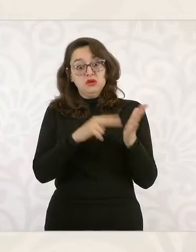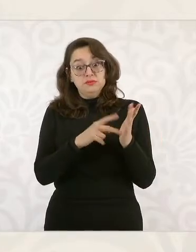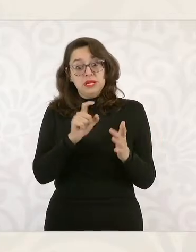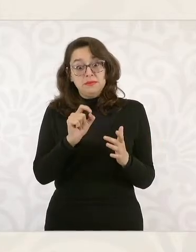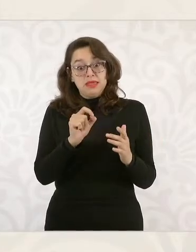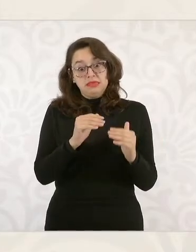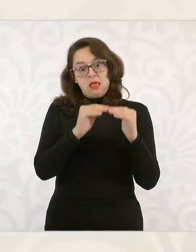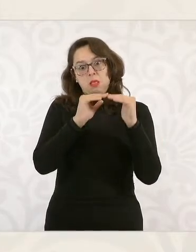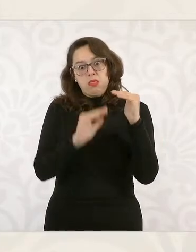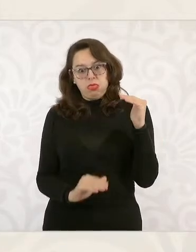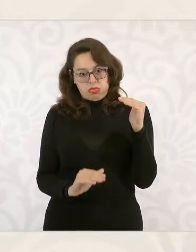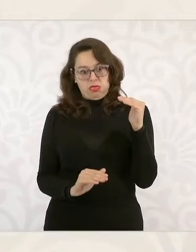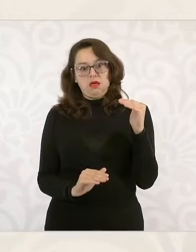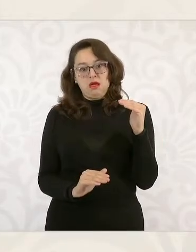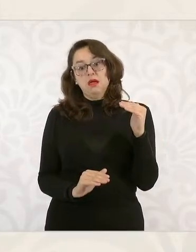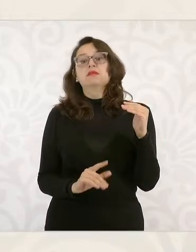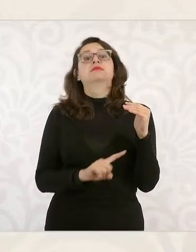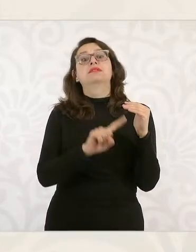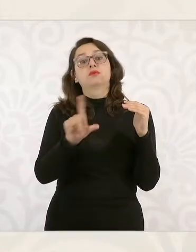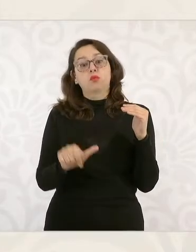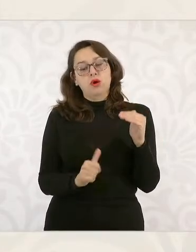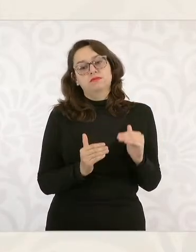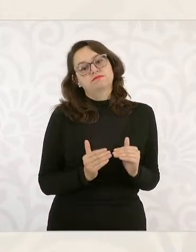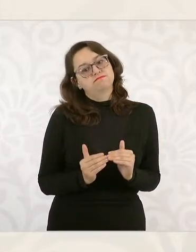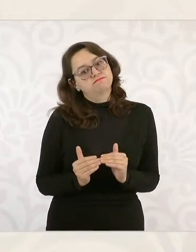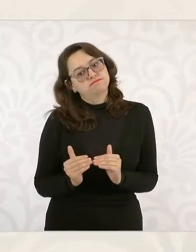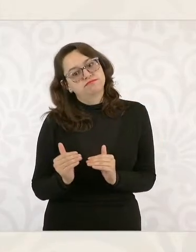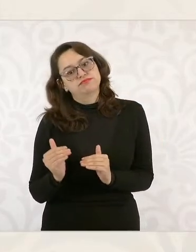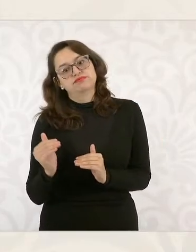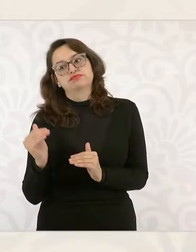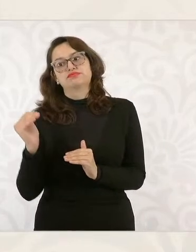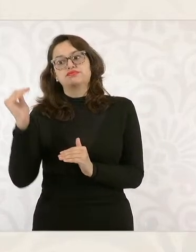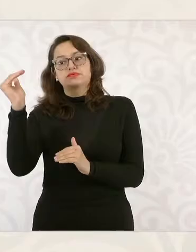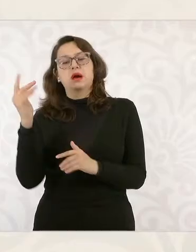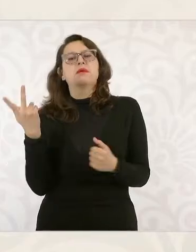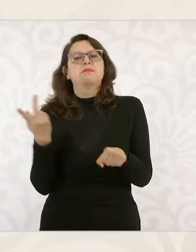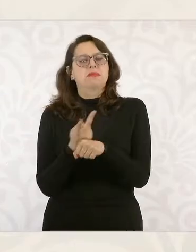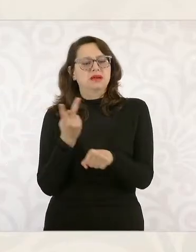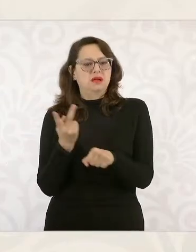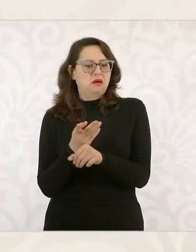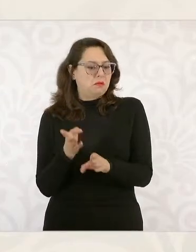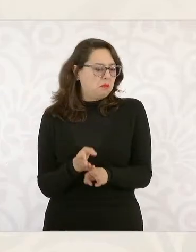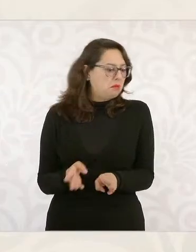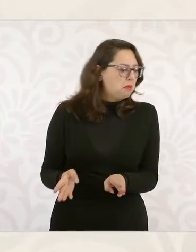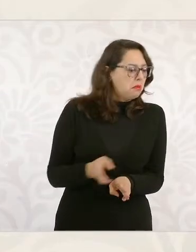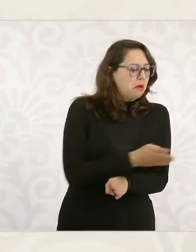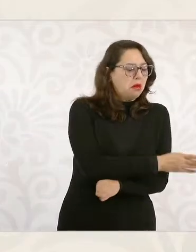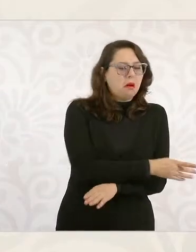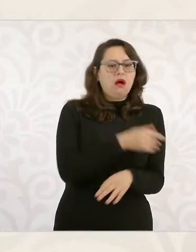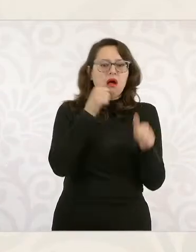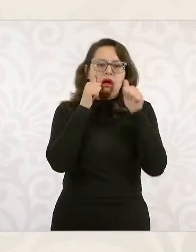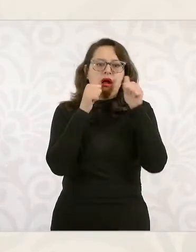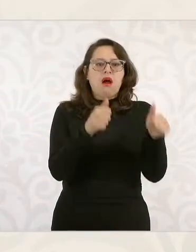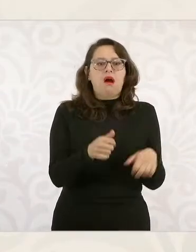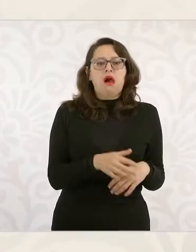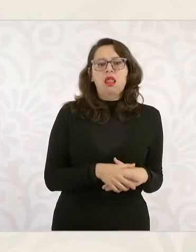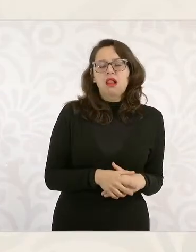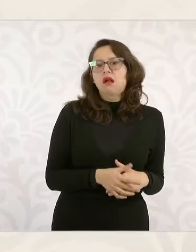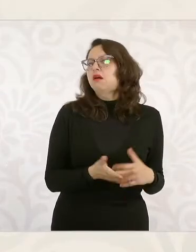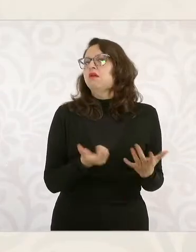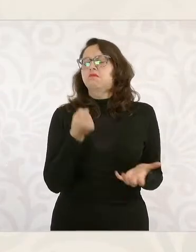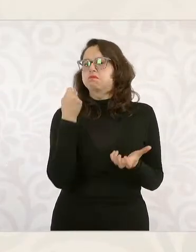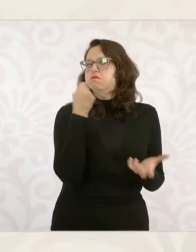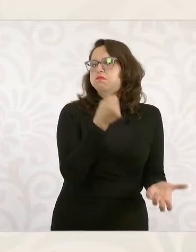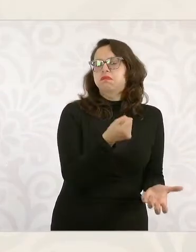en todo este proceso de desinversión, falta de contratación de médicos, falta de apertura